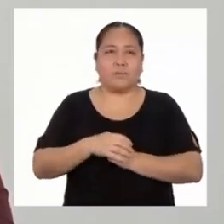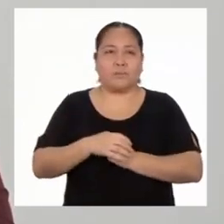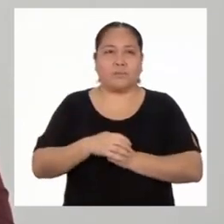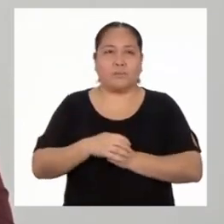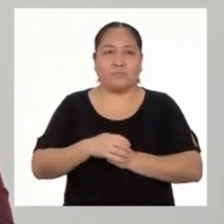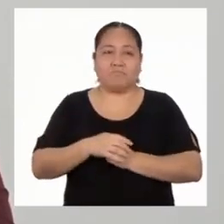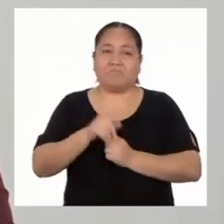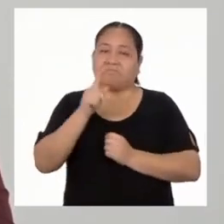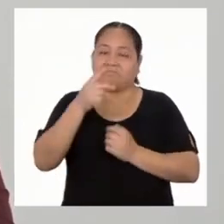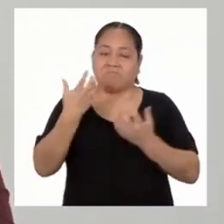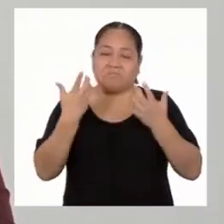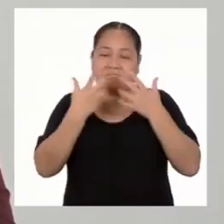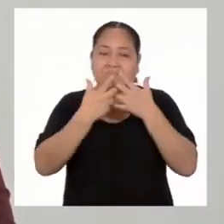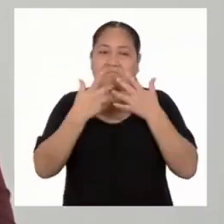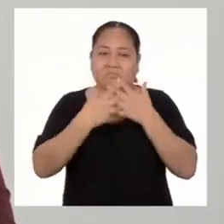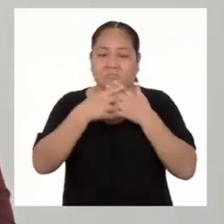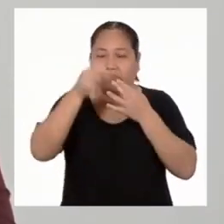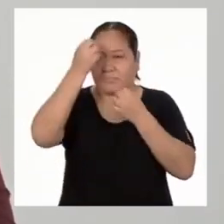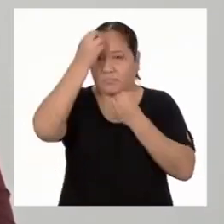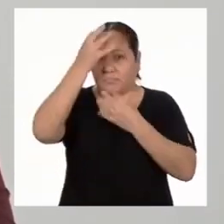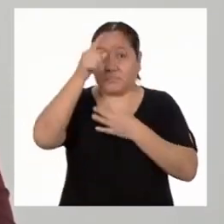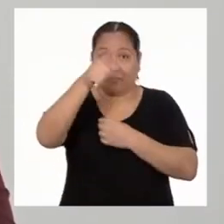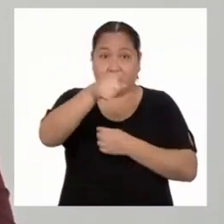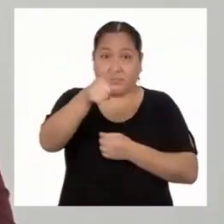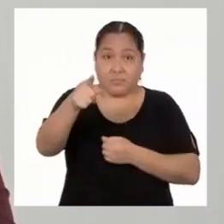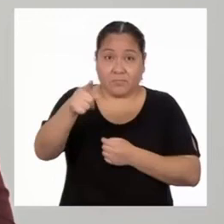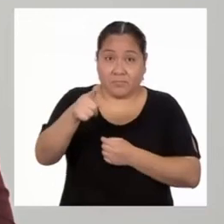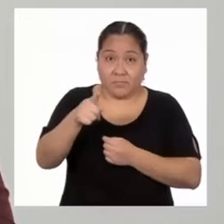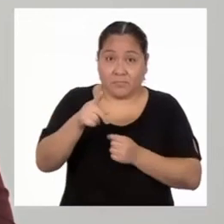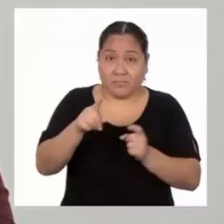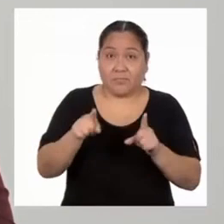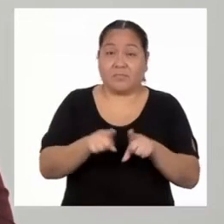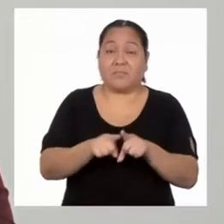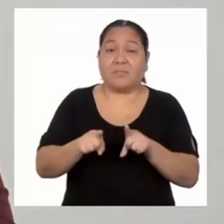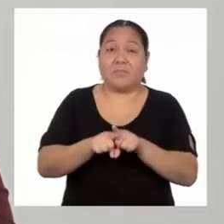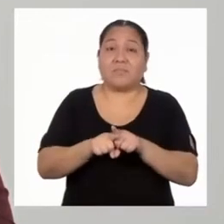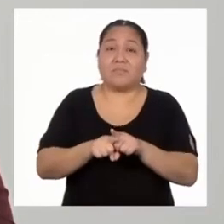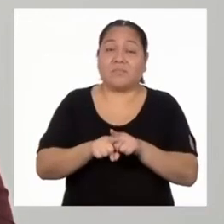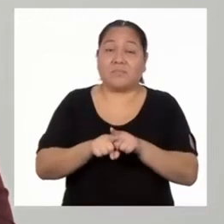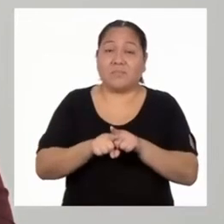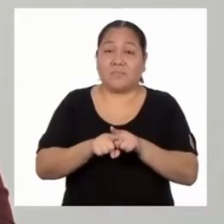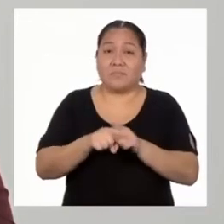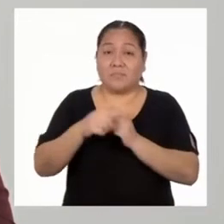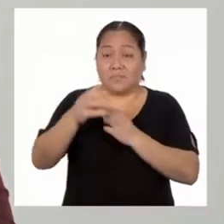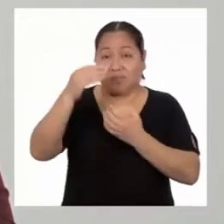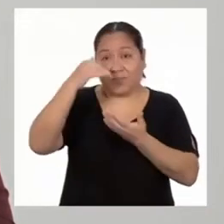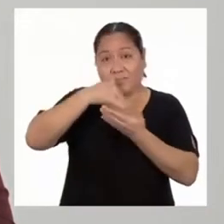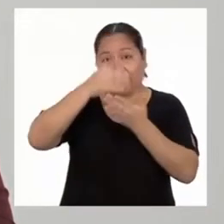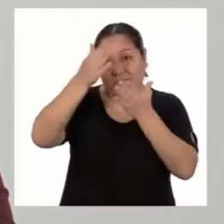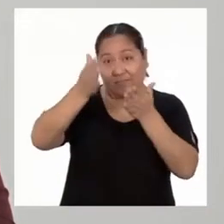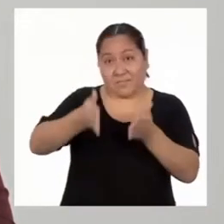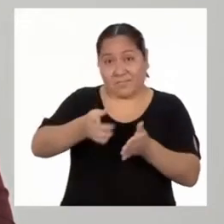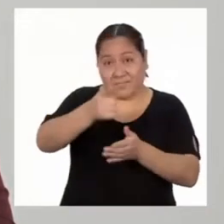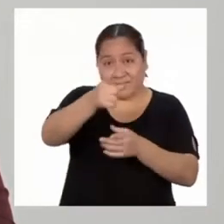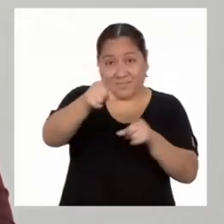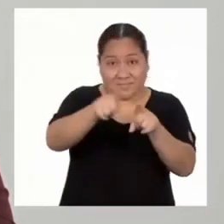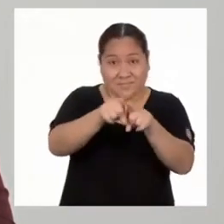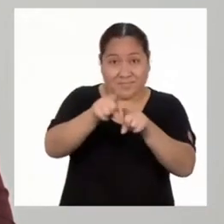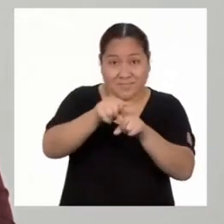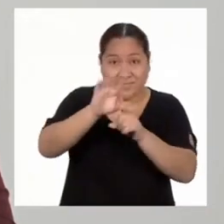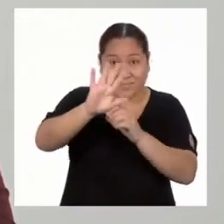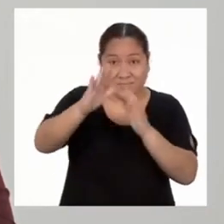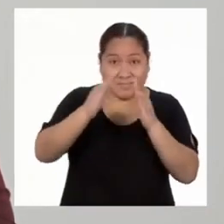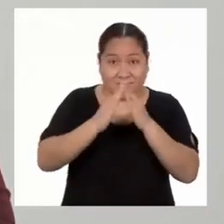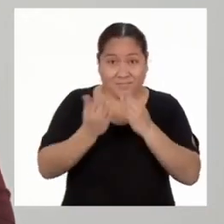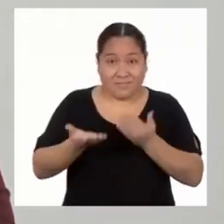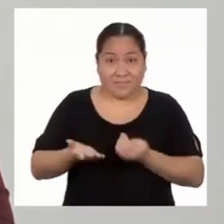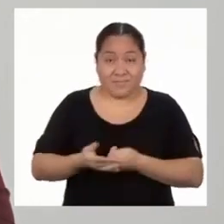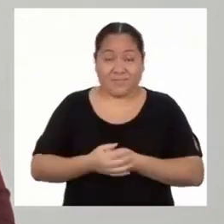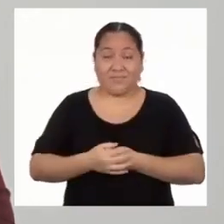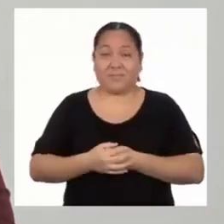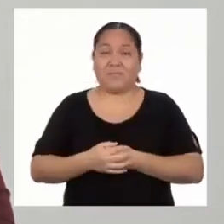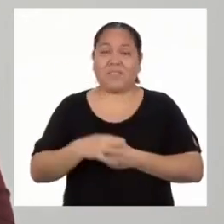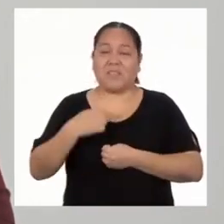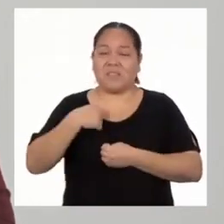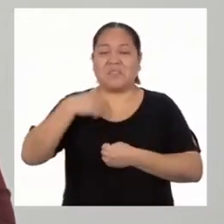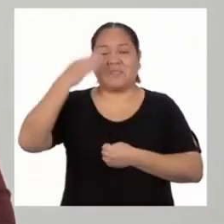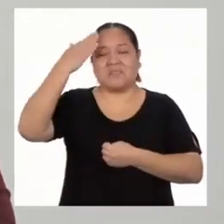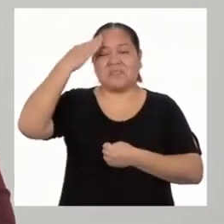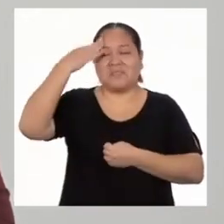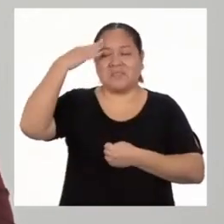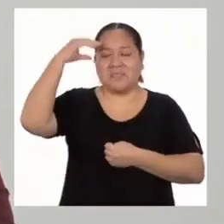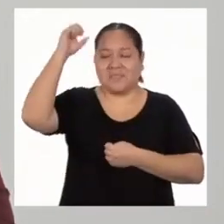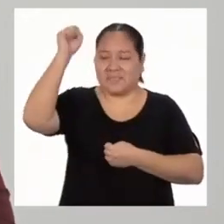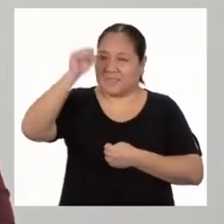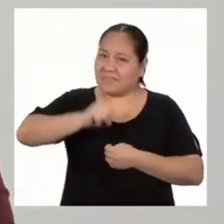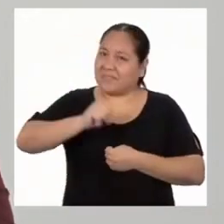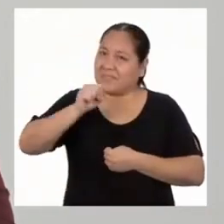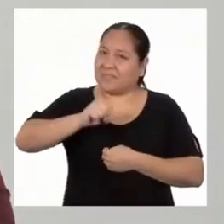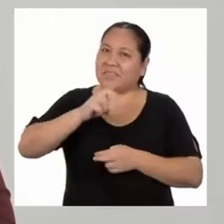información. ¿Y ustedes, estimadas y estimados estudiantes, lo hicieron igual? Estoy segura